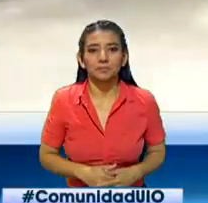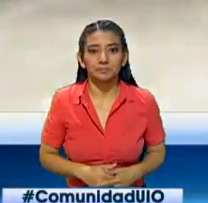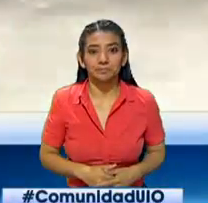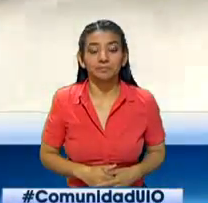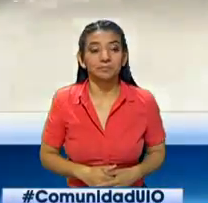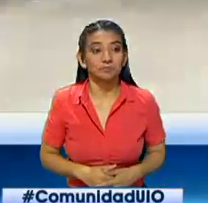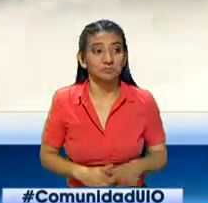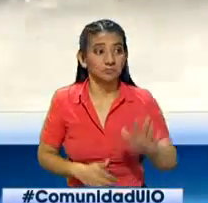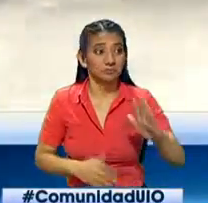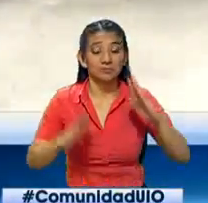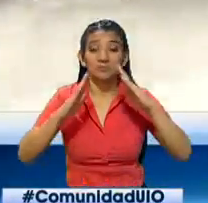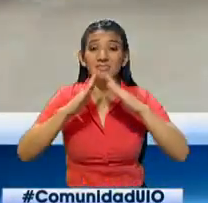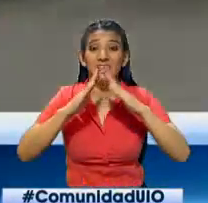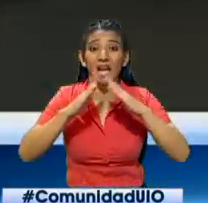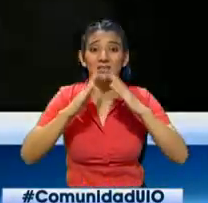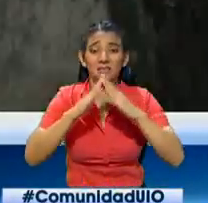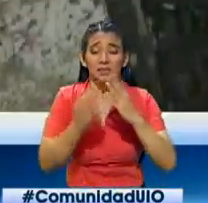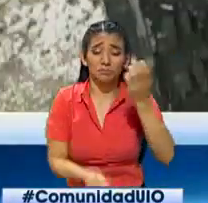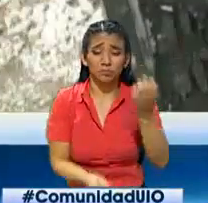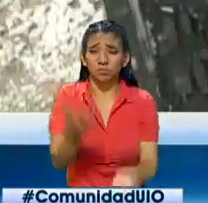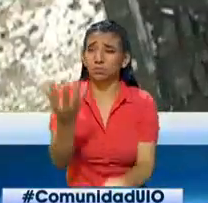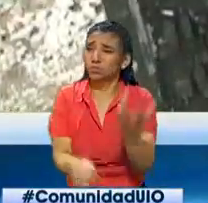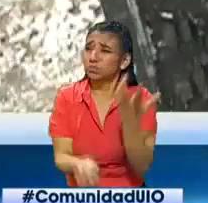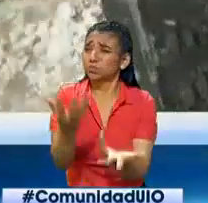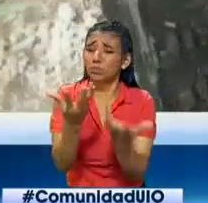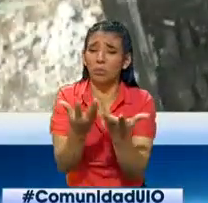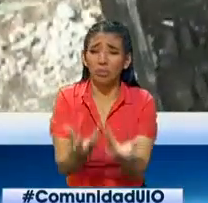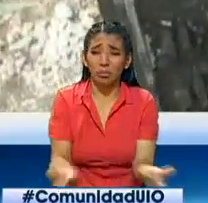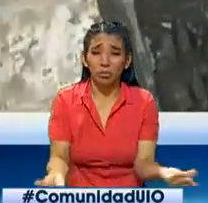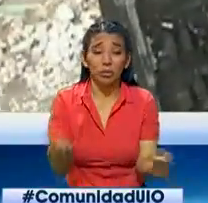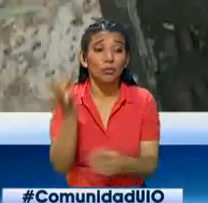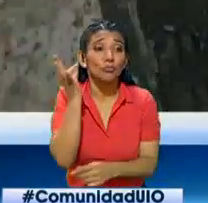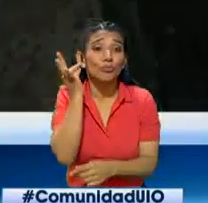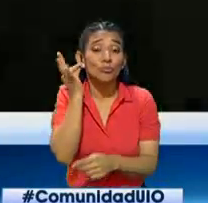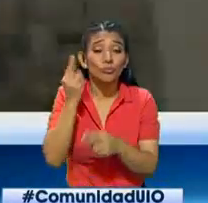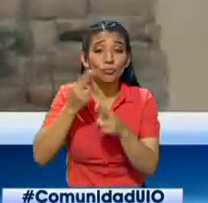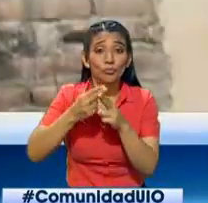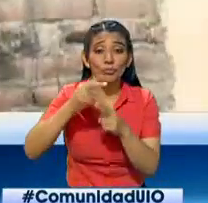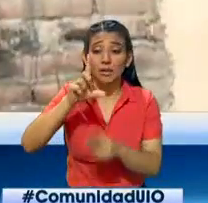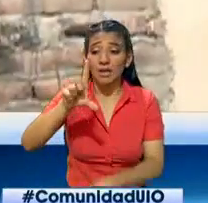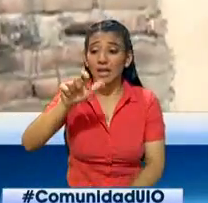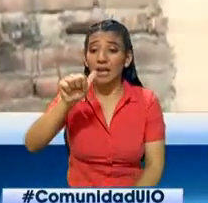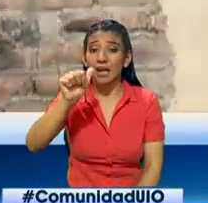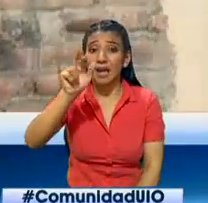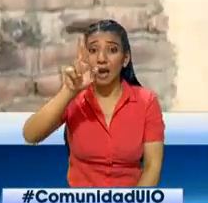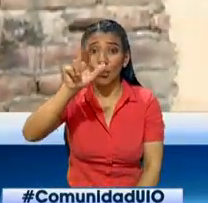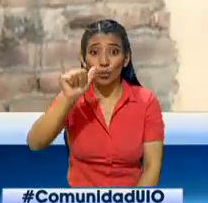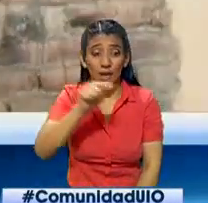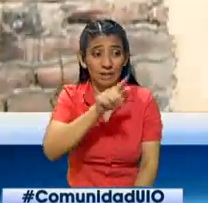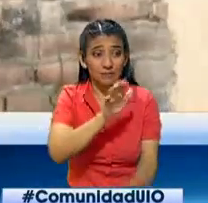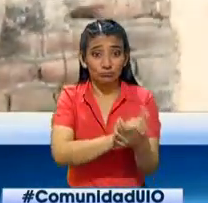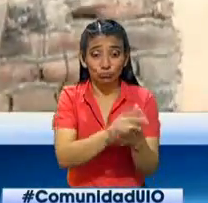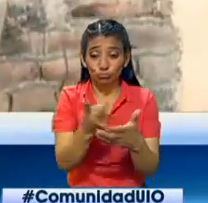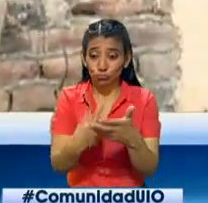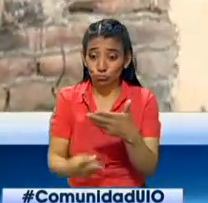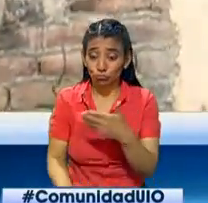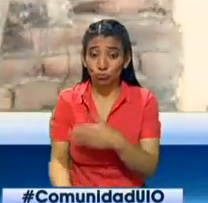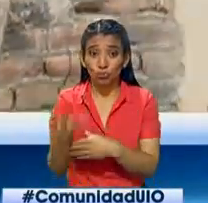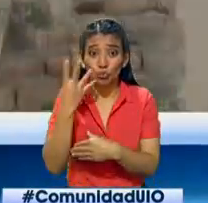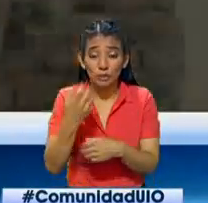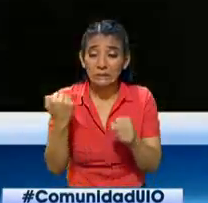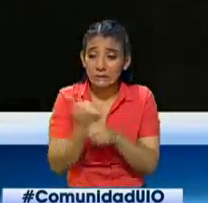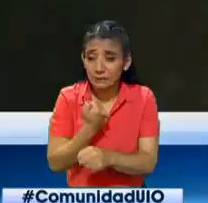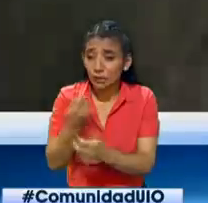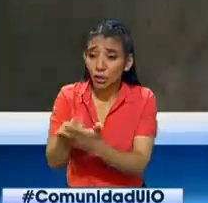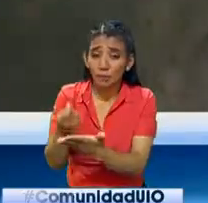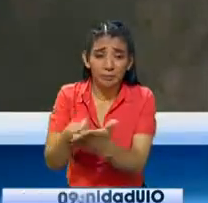Reducida a cenizas quedó la vivienda y los enseres que por años consiguió Laura Poaquiza junto a su esposo y sus cuatro hijos. En menos